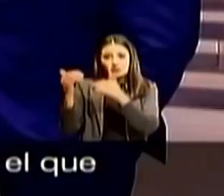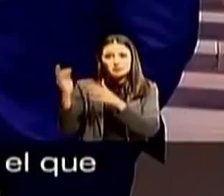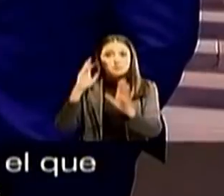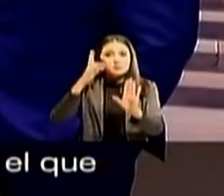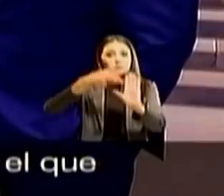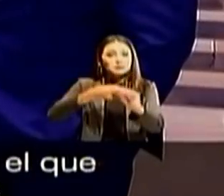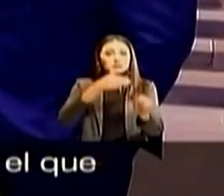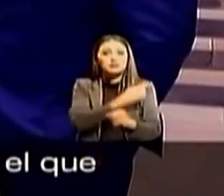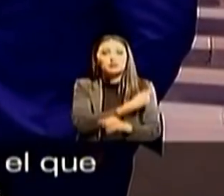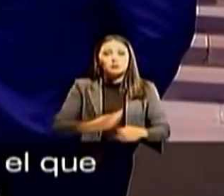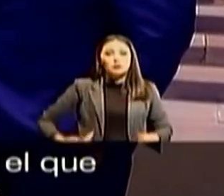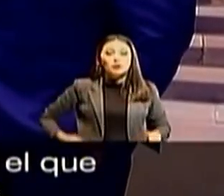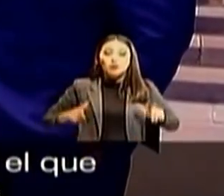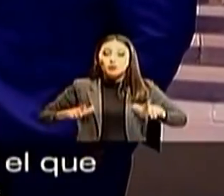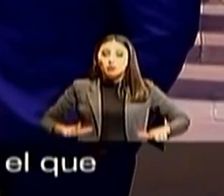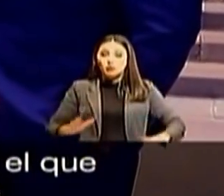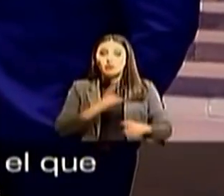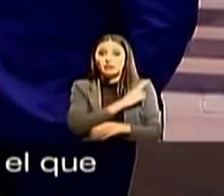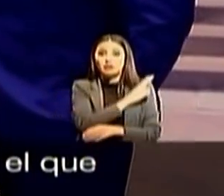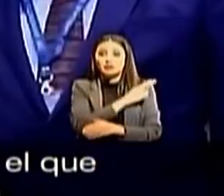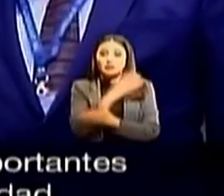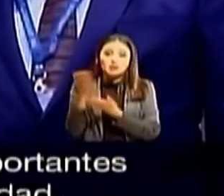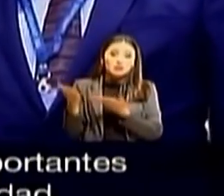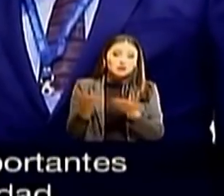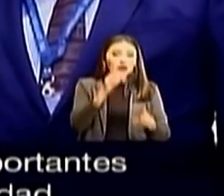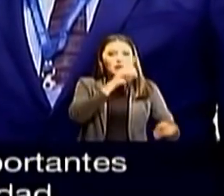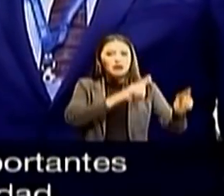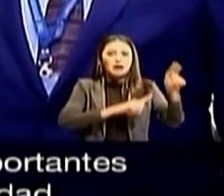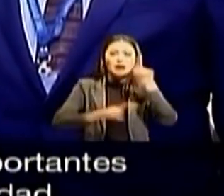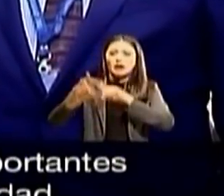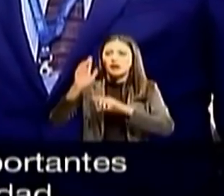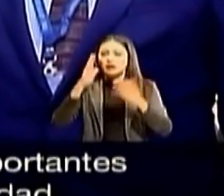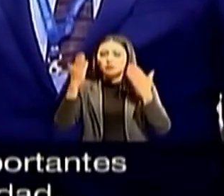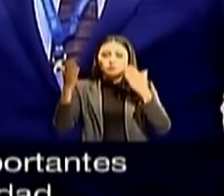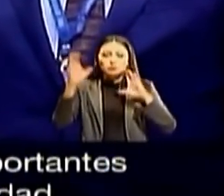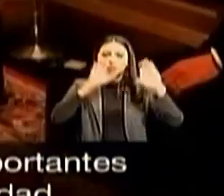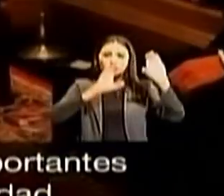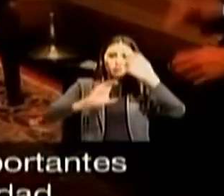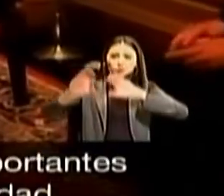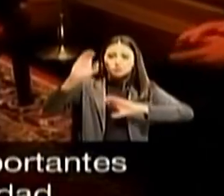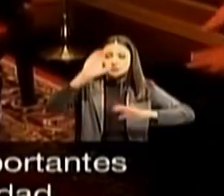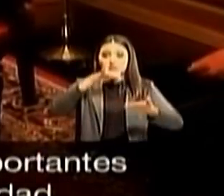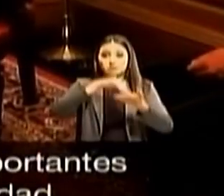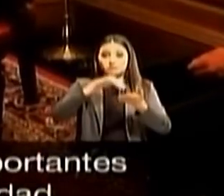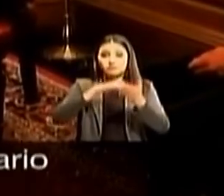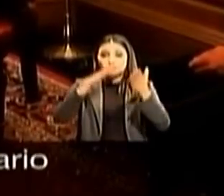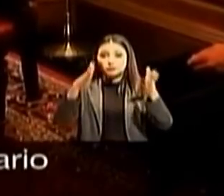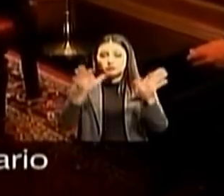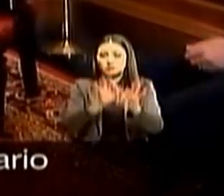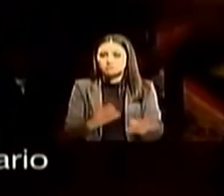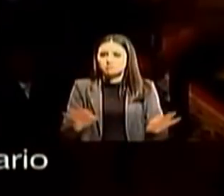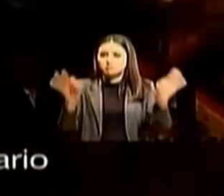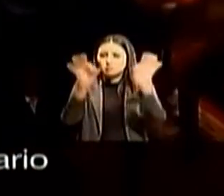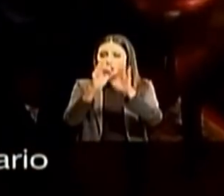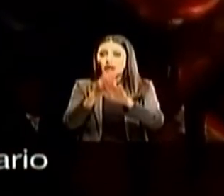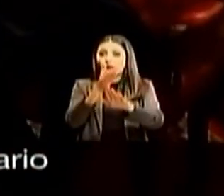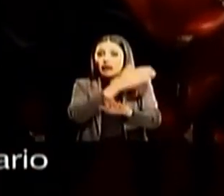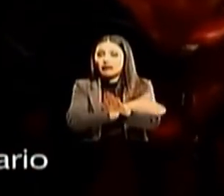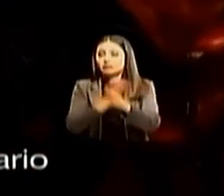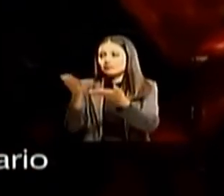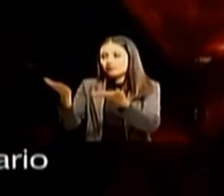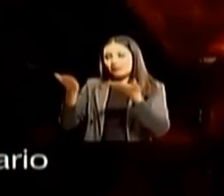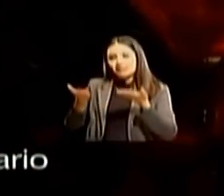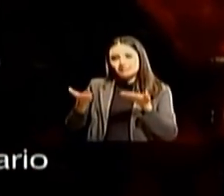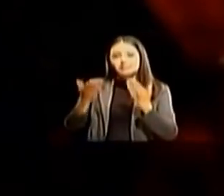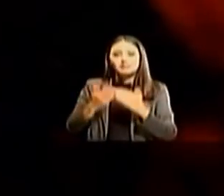Moreno. Este centro universitario en el que estudió Charles Darwin, uno de los científicos más importantes en la historia de la humanidad, recibió al primer mandatario